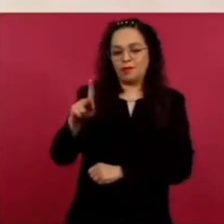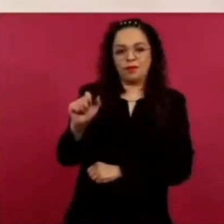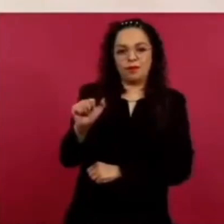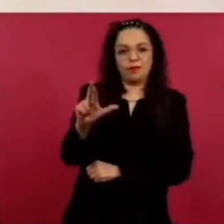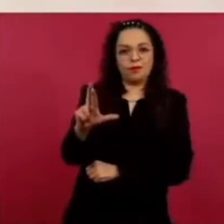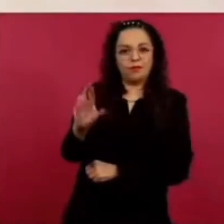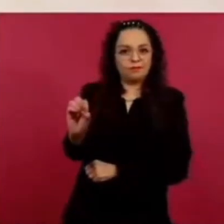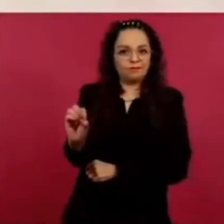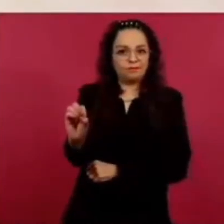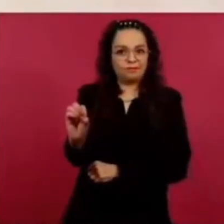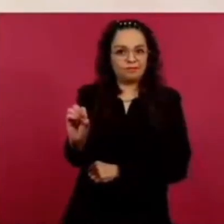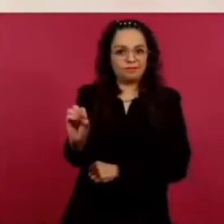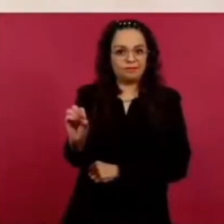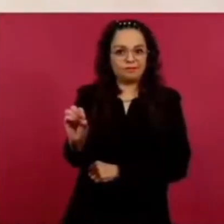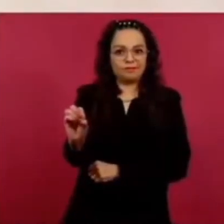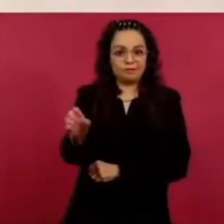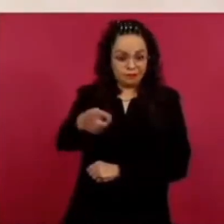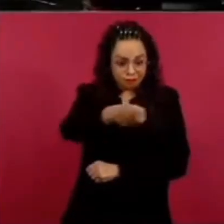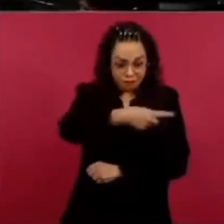Ellos mismos,